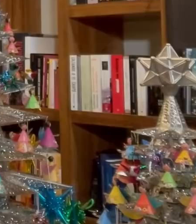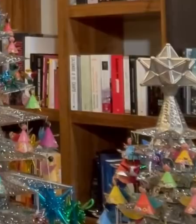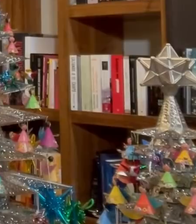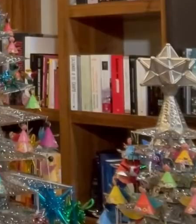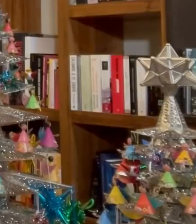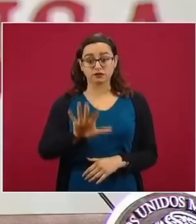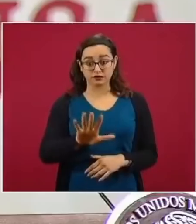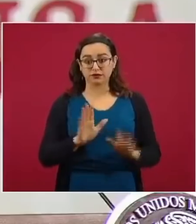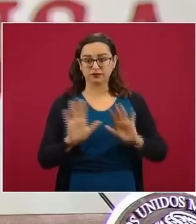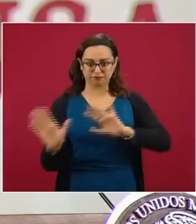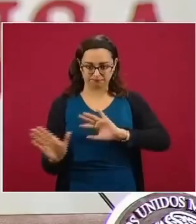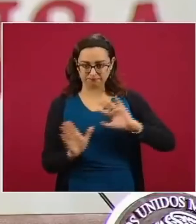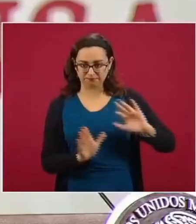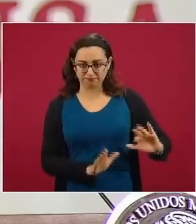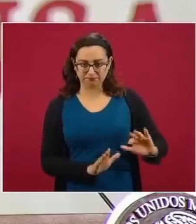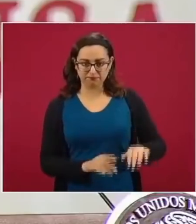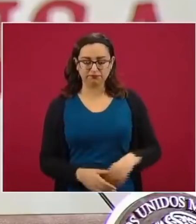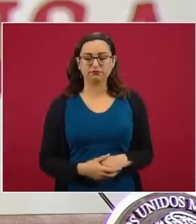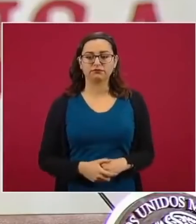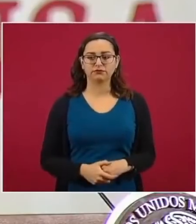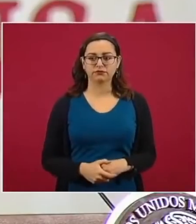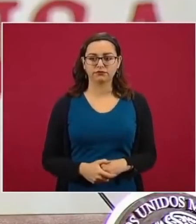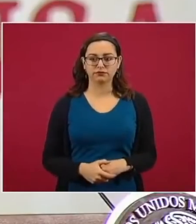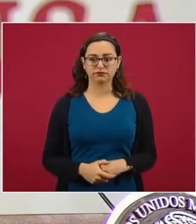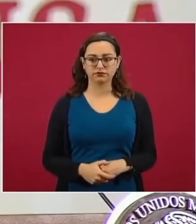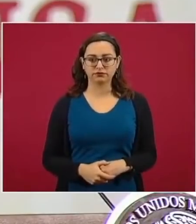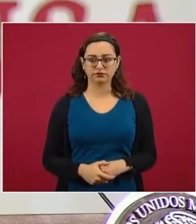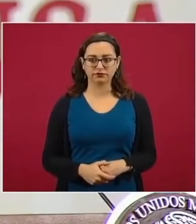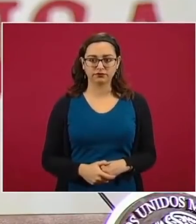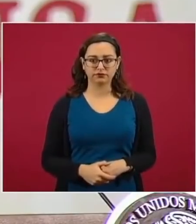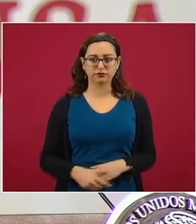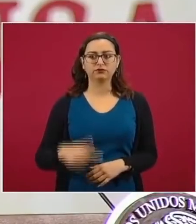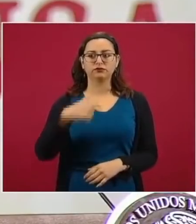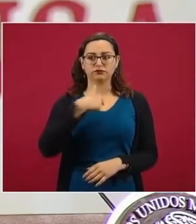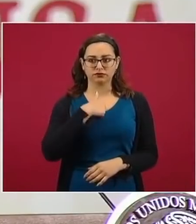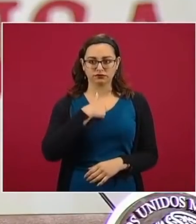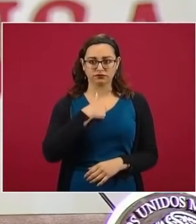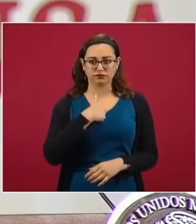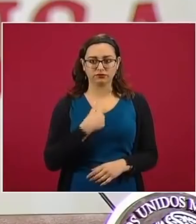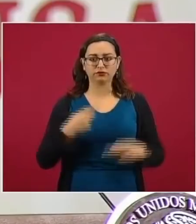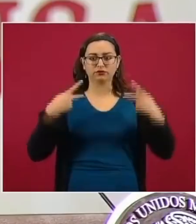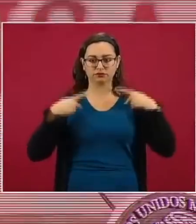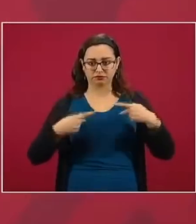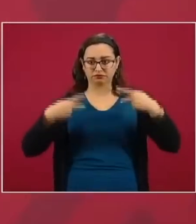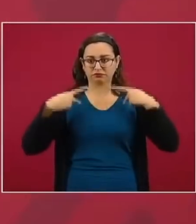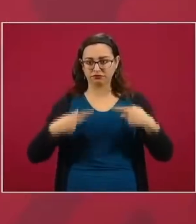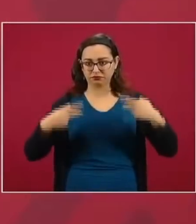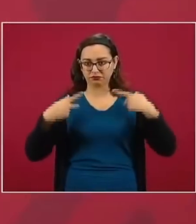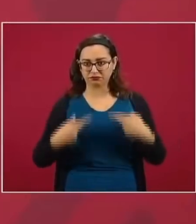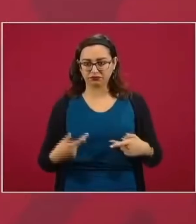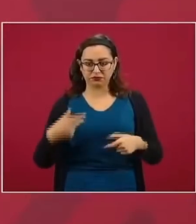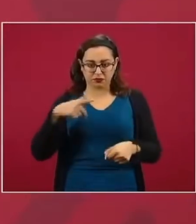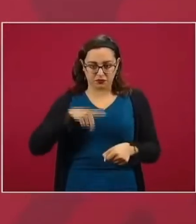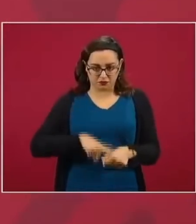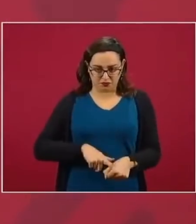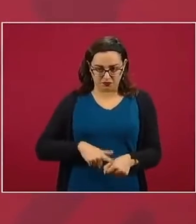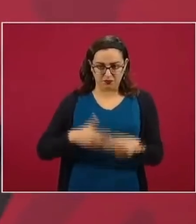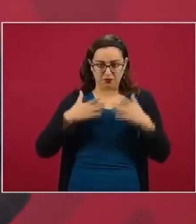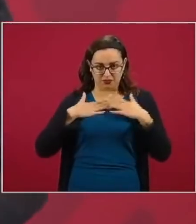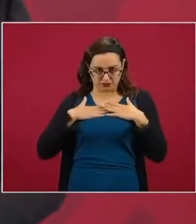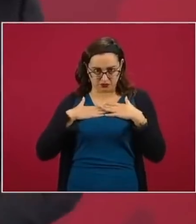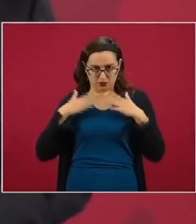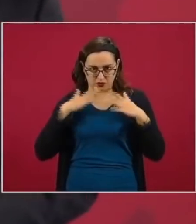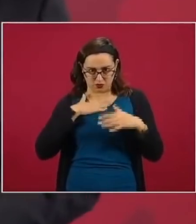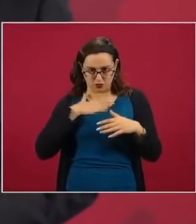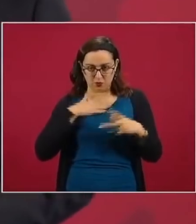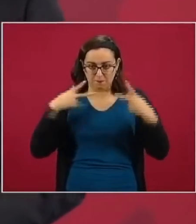Morena. El presidente celebró, así, celebró que Rosario Robles quiera colaborar con la Fiscalía mediante el criterio de